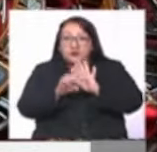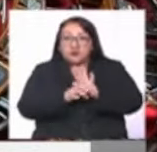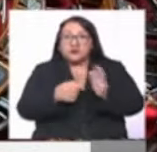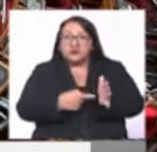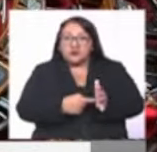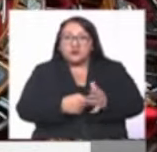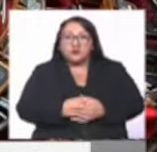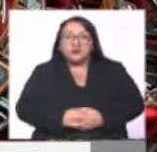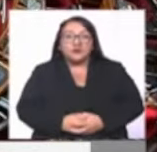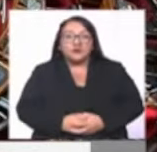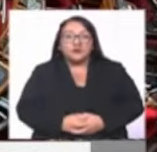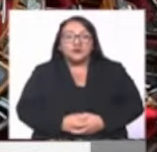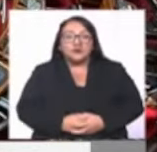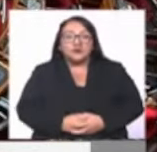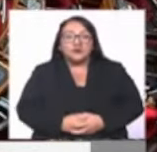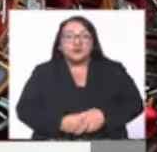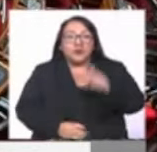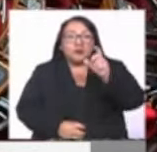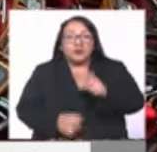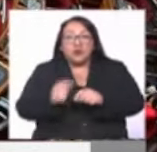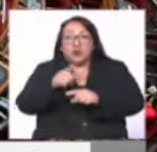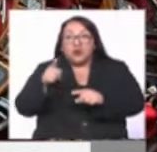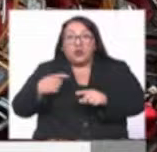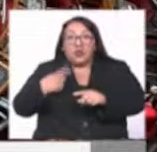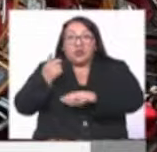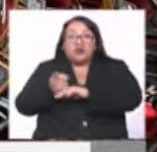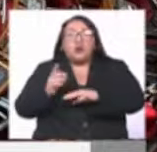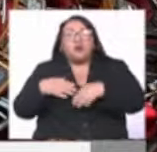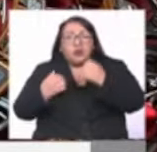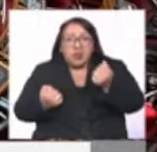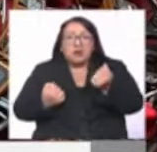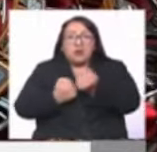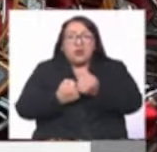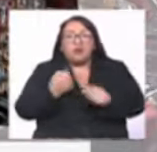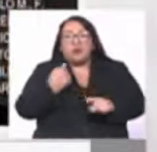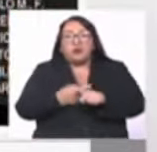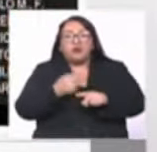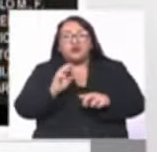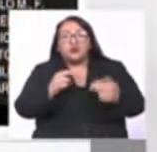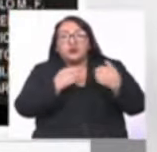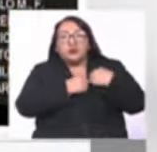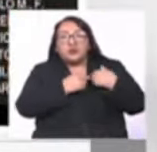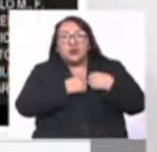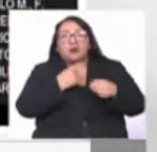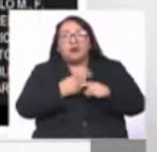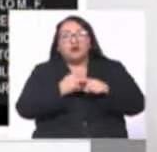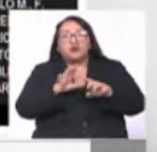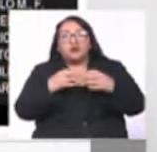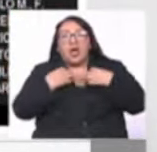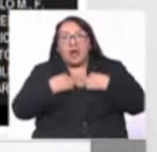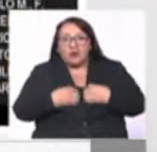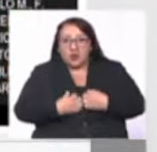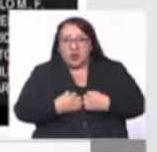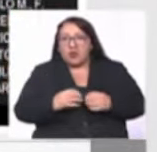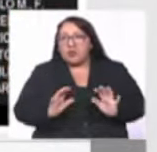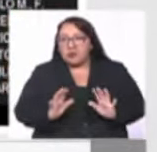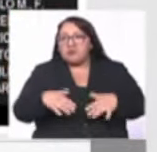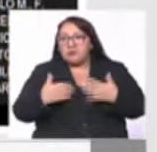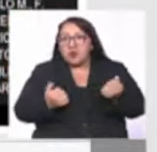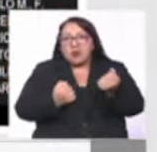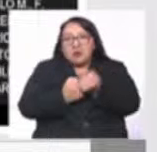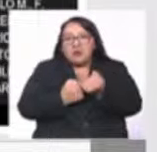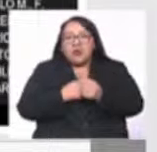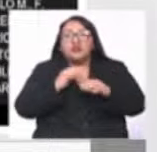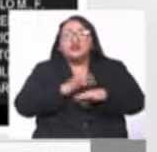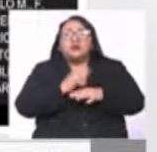constitucional los denunciados pueden ser asisti representados por un abogado